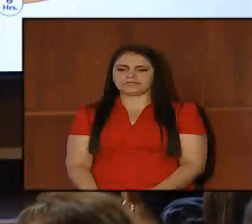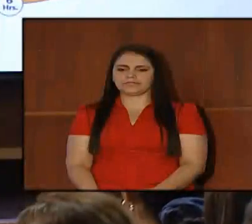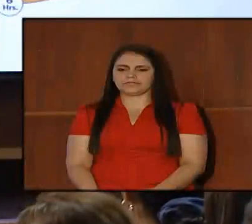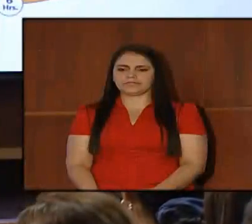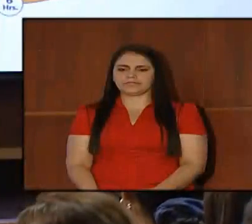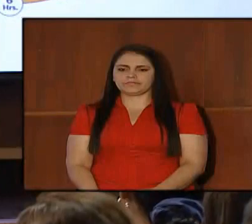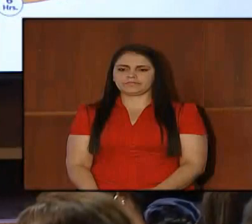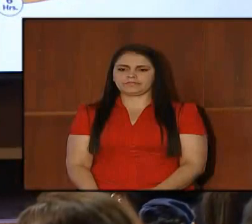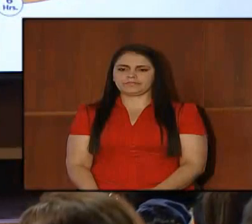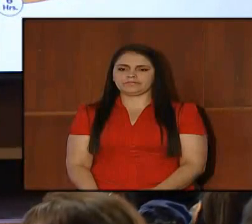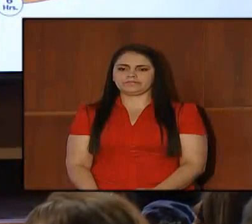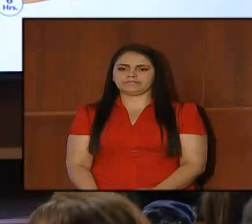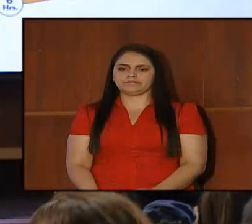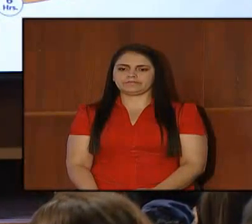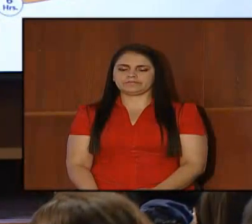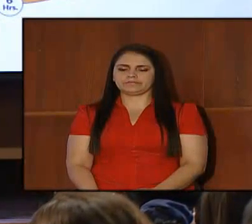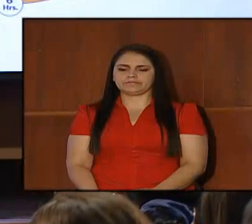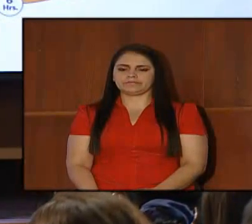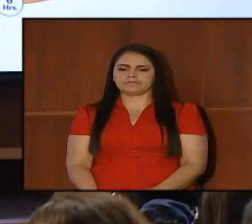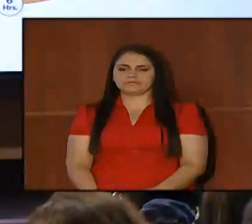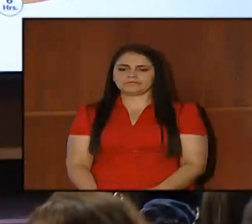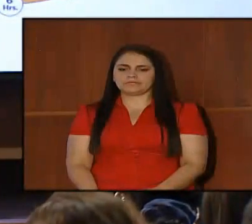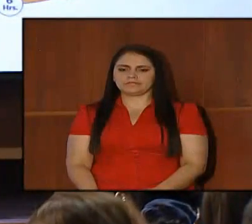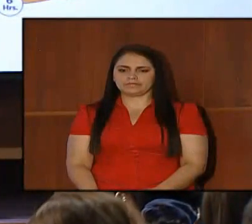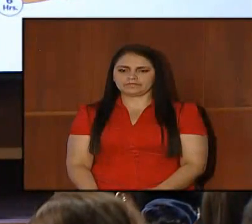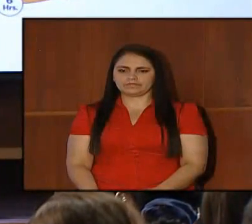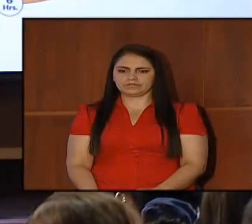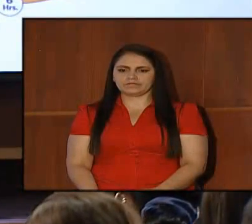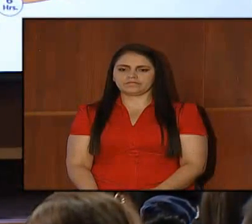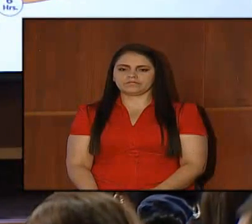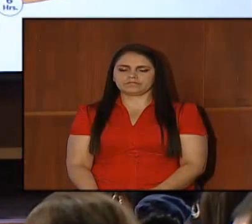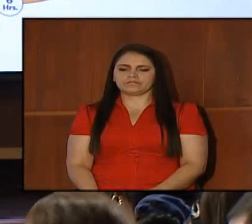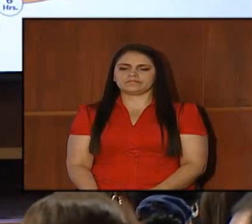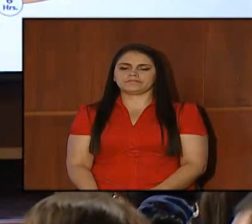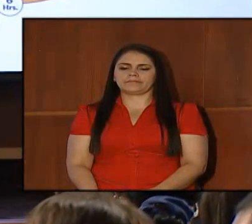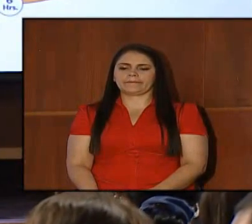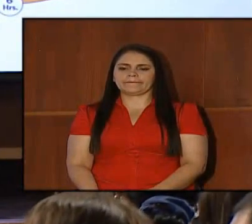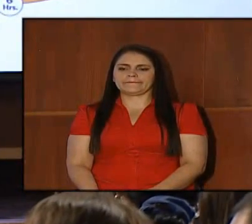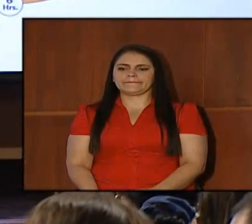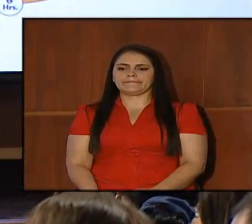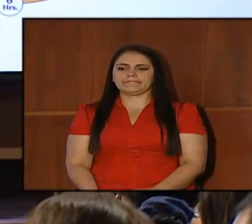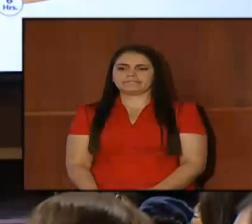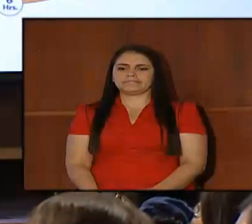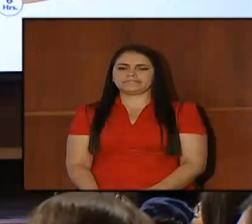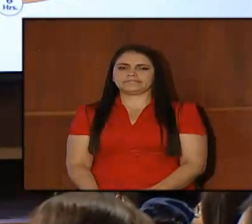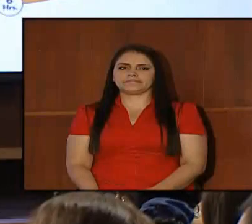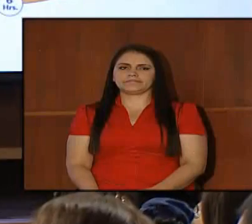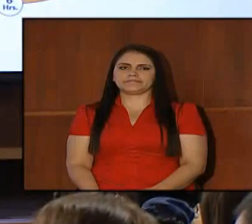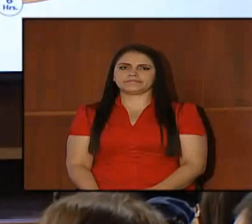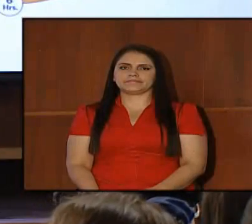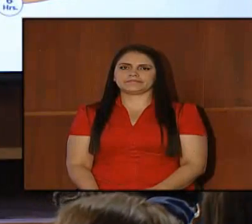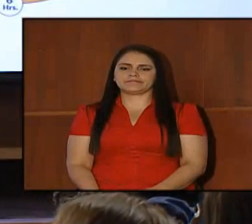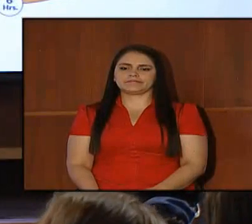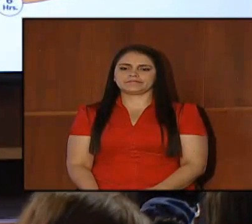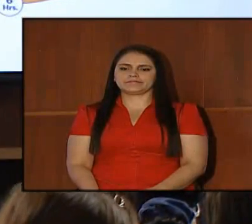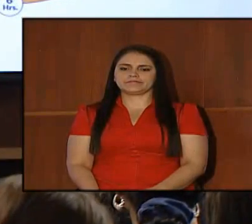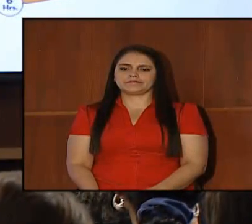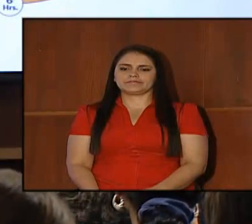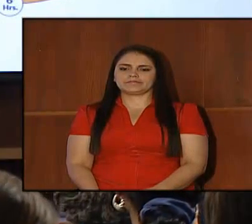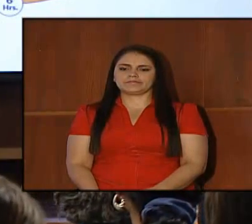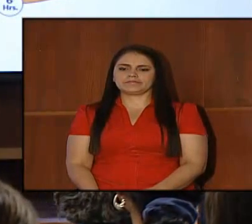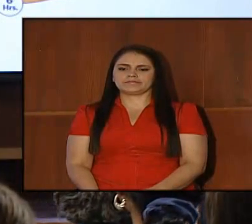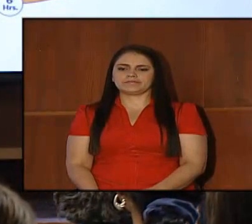Bueno, sí, todas las preguntas las anotamos y ahorita las vamos a responder todas. Bueno,